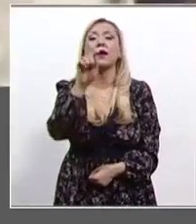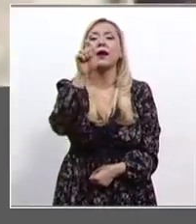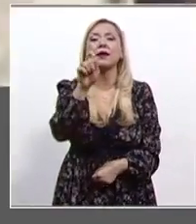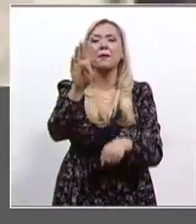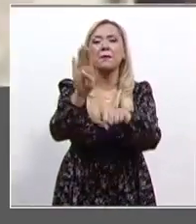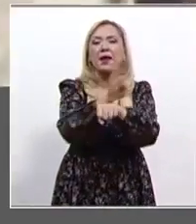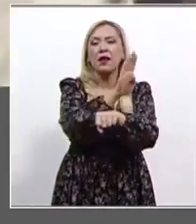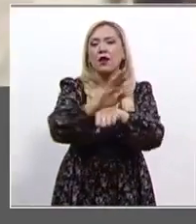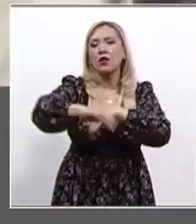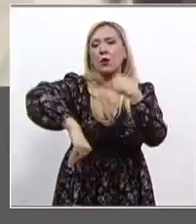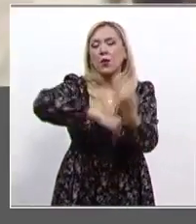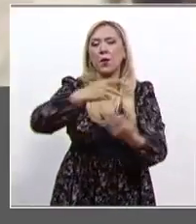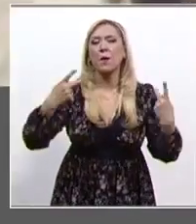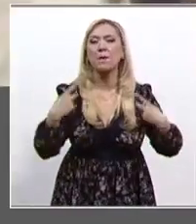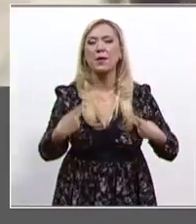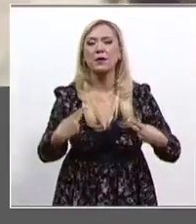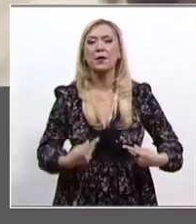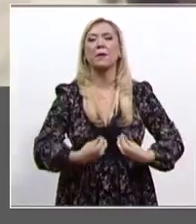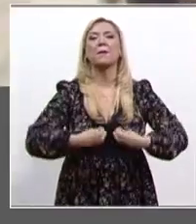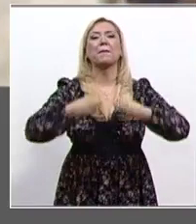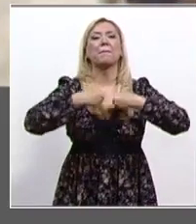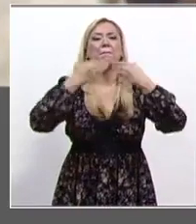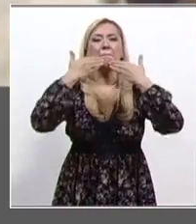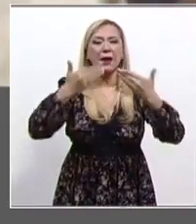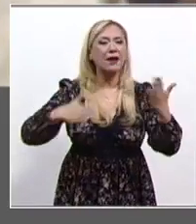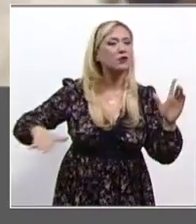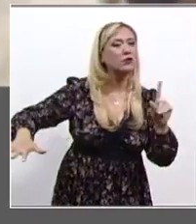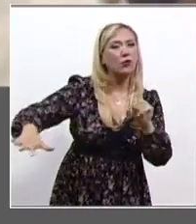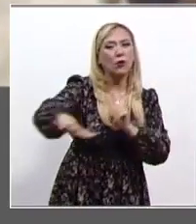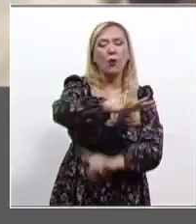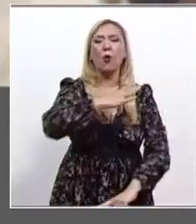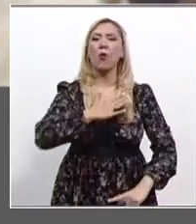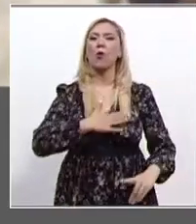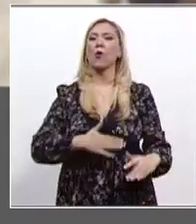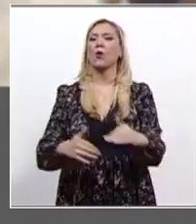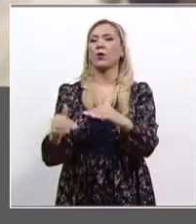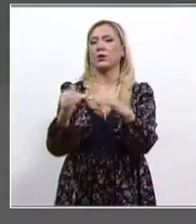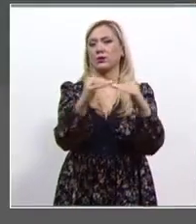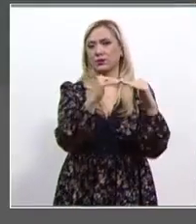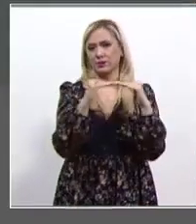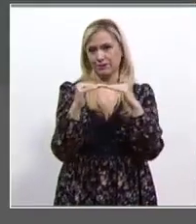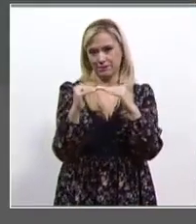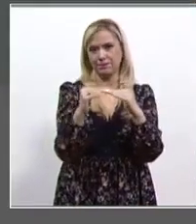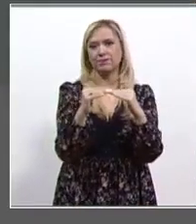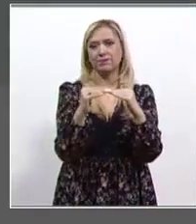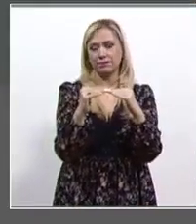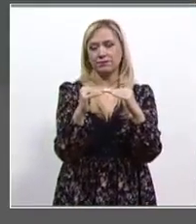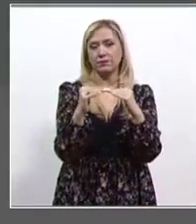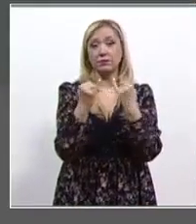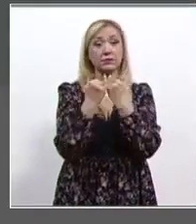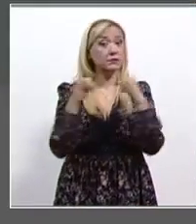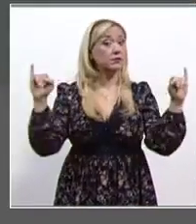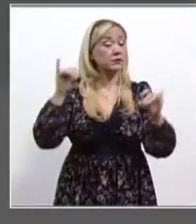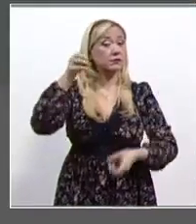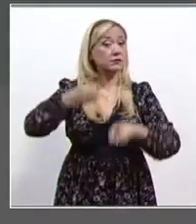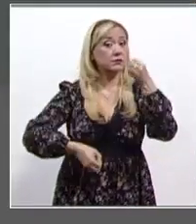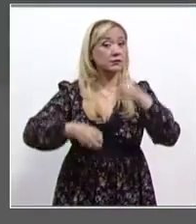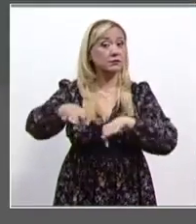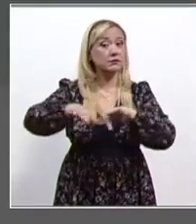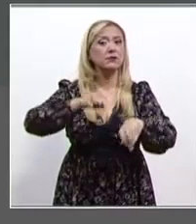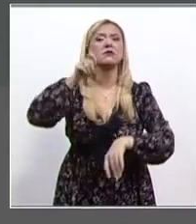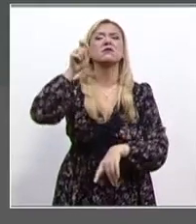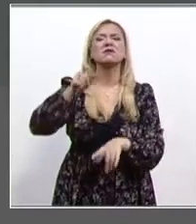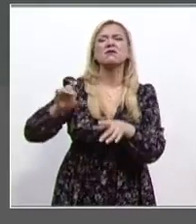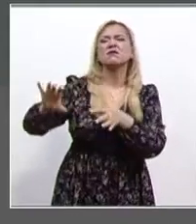de todas las personas y de todas las democracias. Destacó que la independencia judicial está